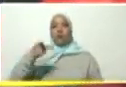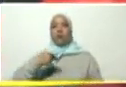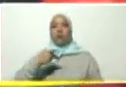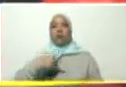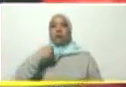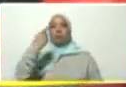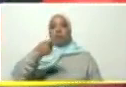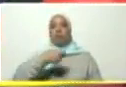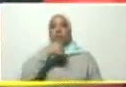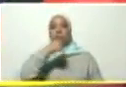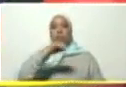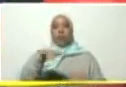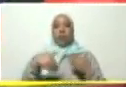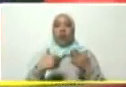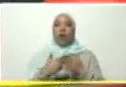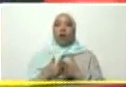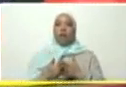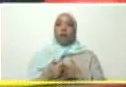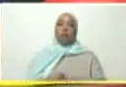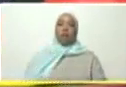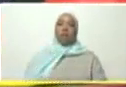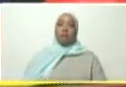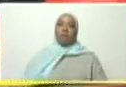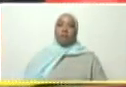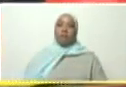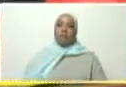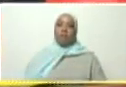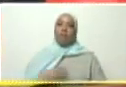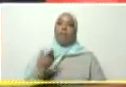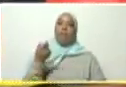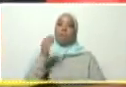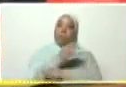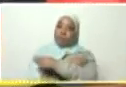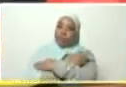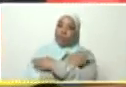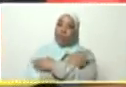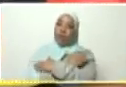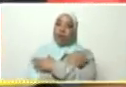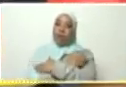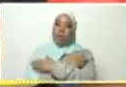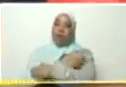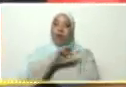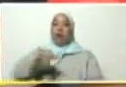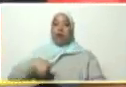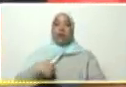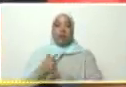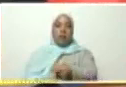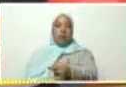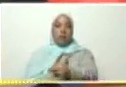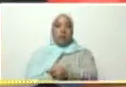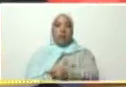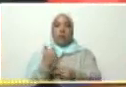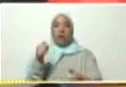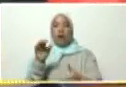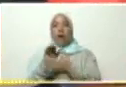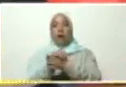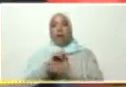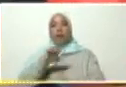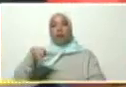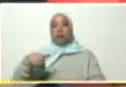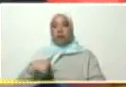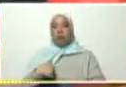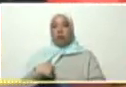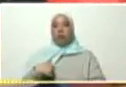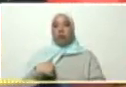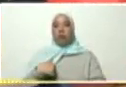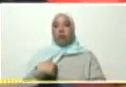Polo patriótico activados en congresos en acciones los felicito son nuestros hermanos son nuestros compañeros son nuestras camaradas